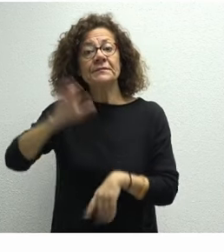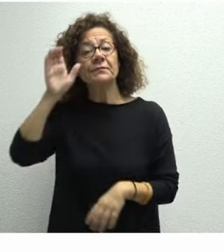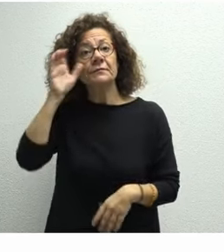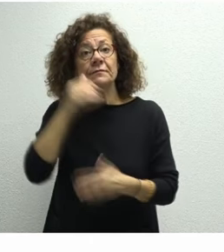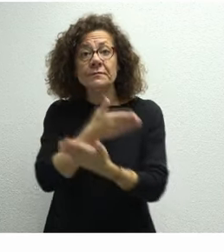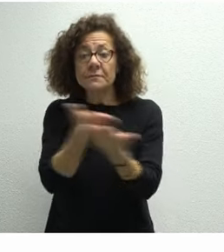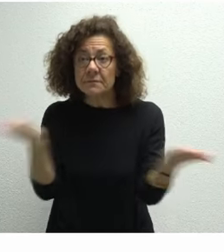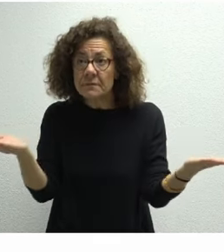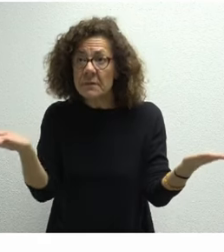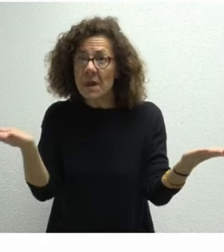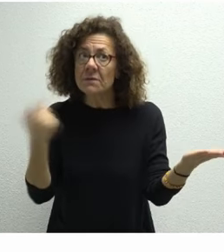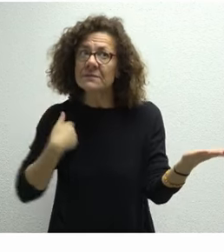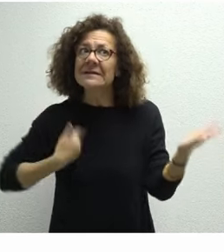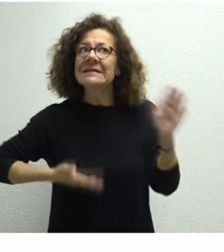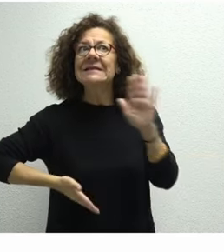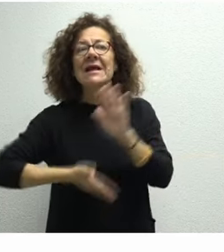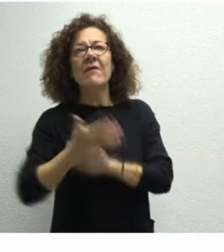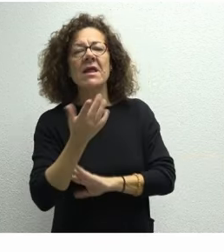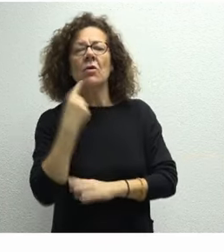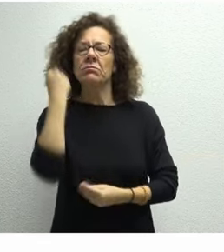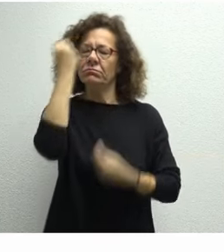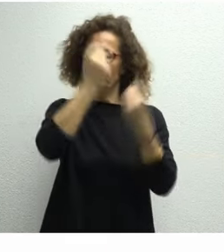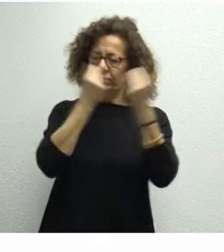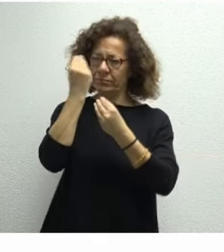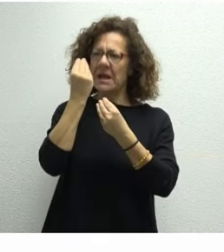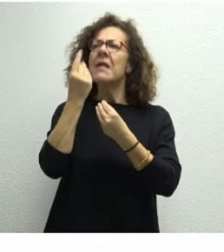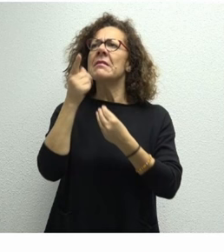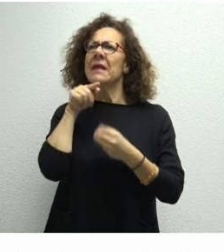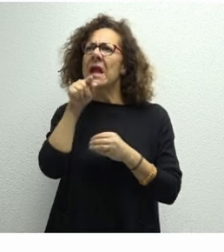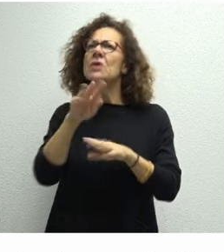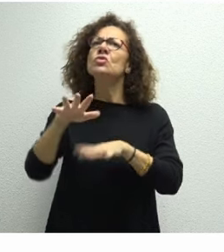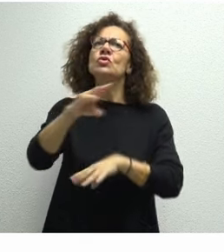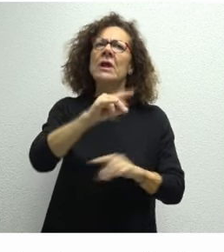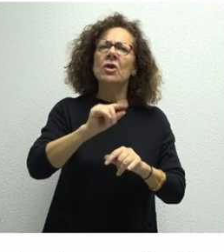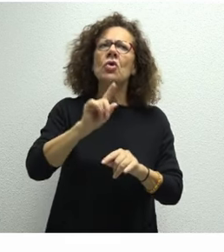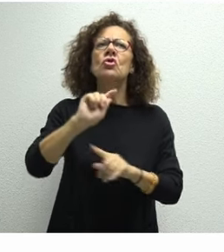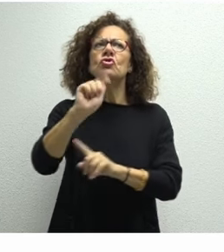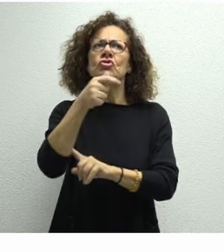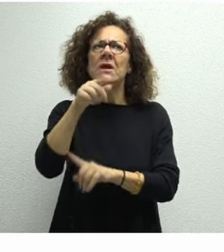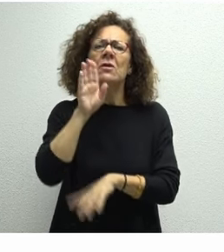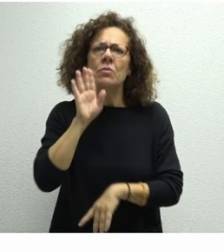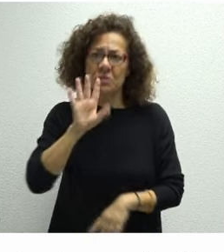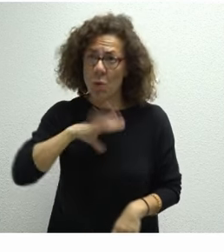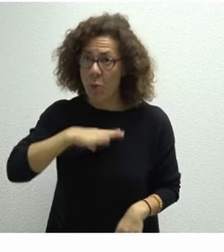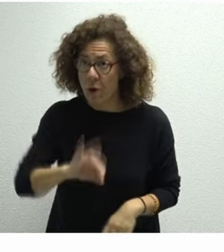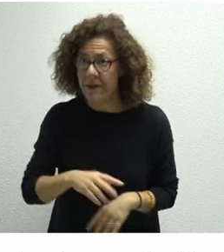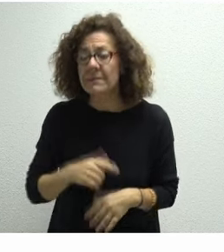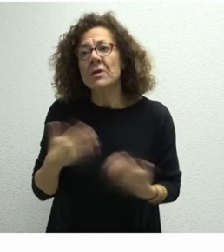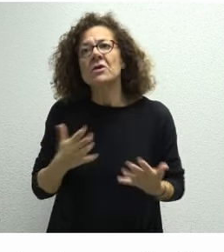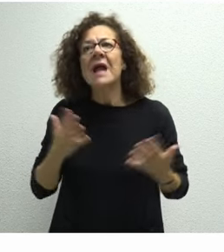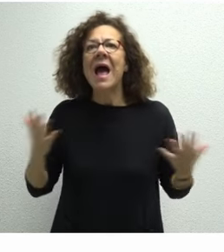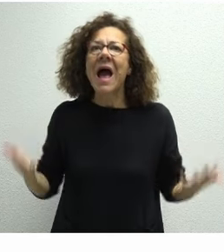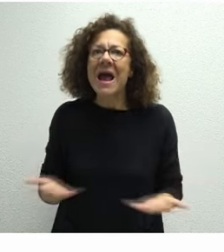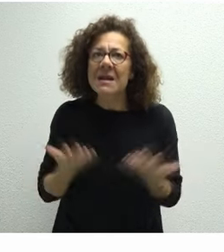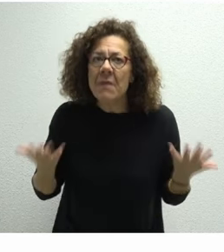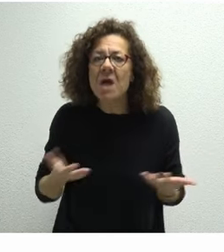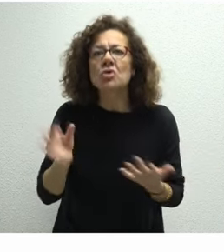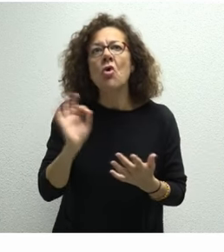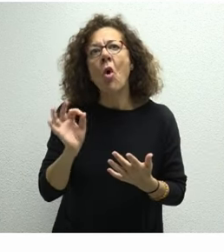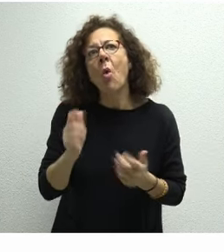eh se vayan con el revulsivo de pensar que también lo pueden implementar en sus territorios no bueno animarnos o reforzarnos